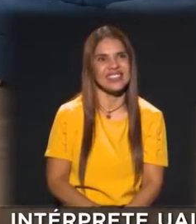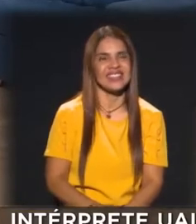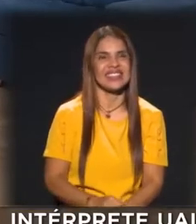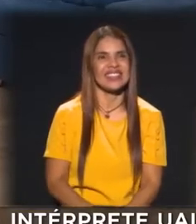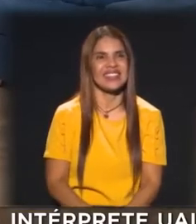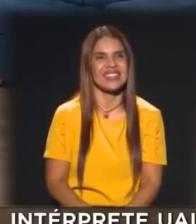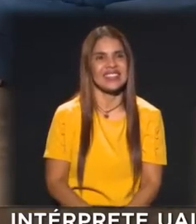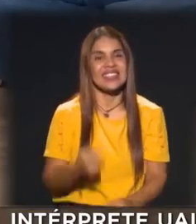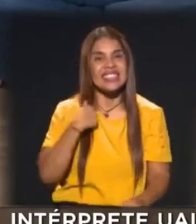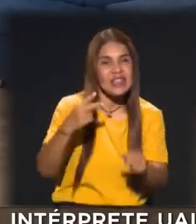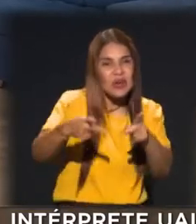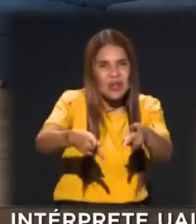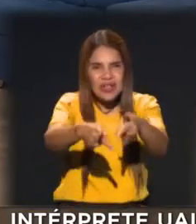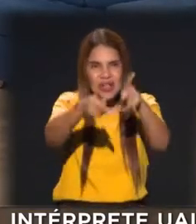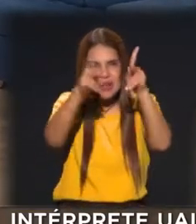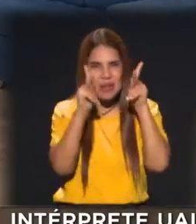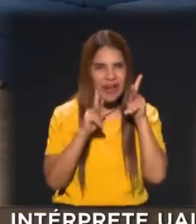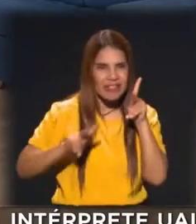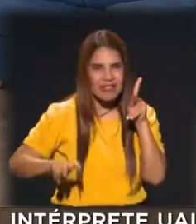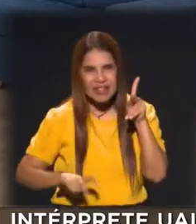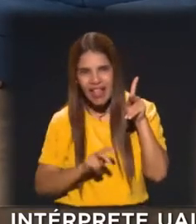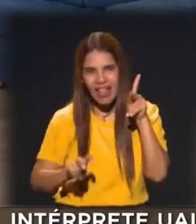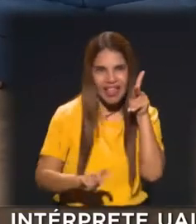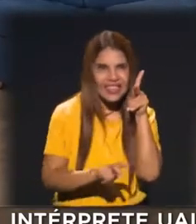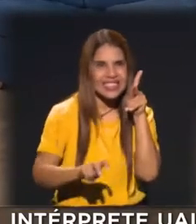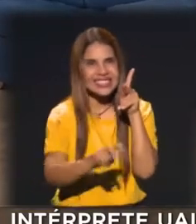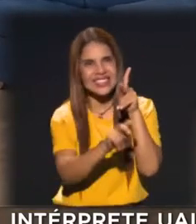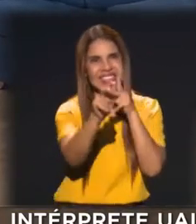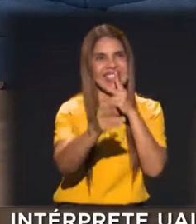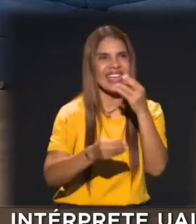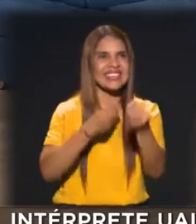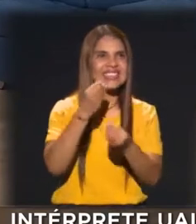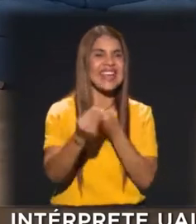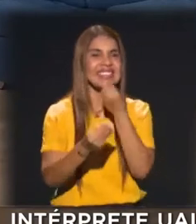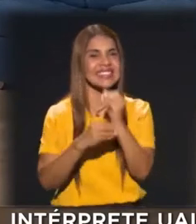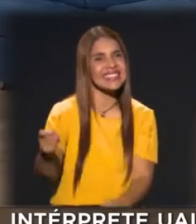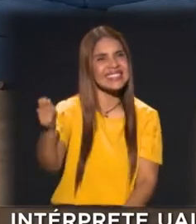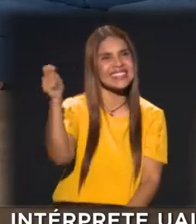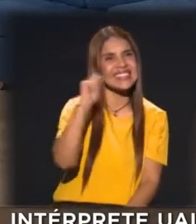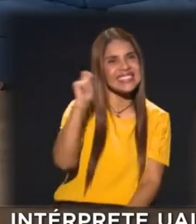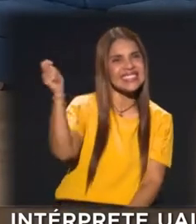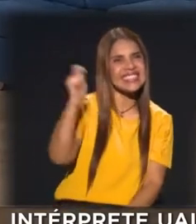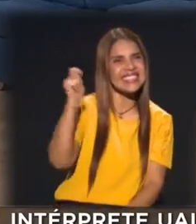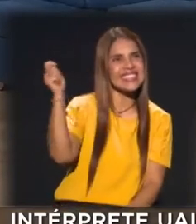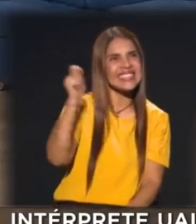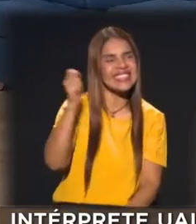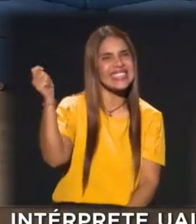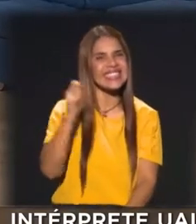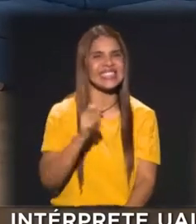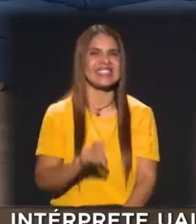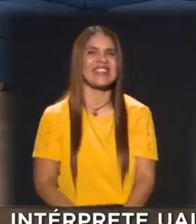serpiente que hace así, tilín, tilín, que hace así,